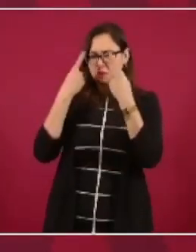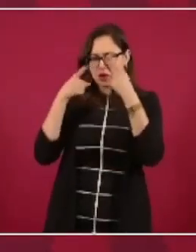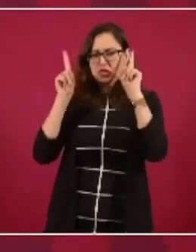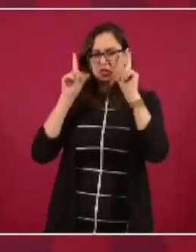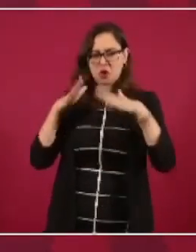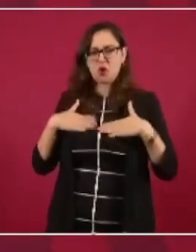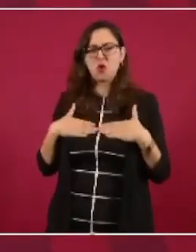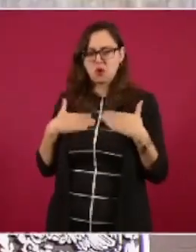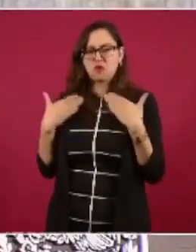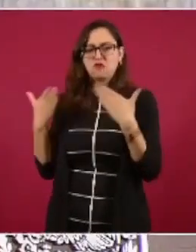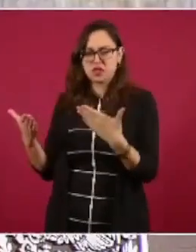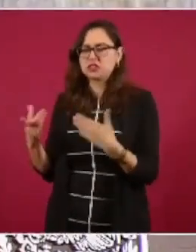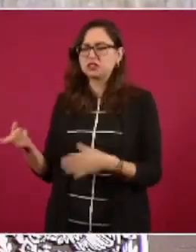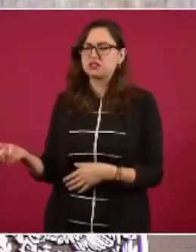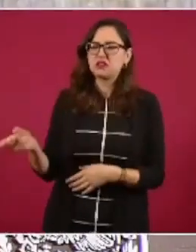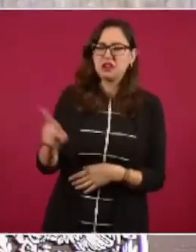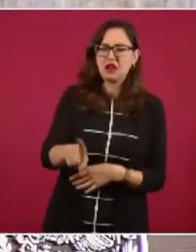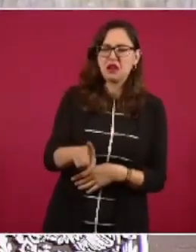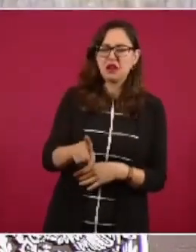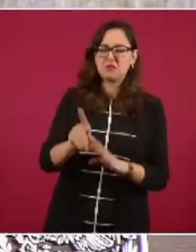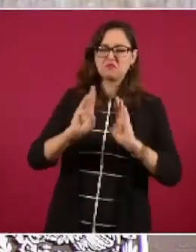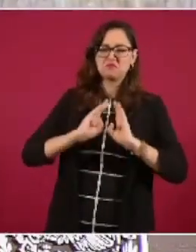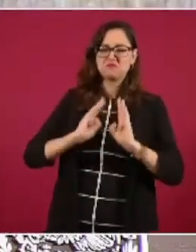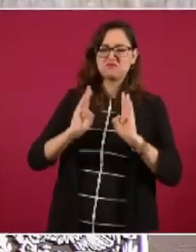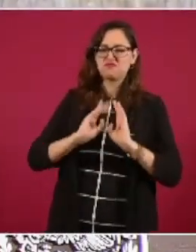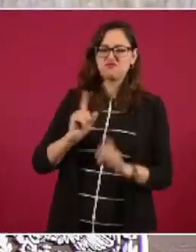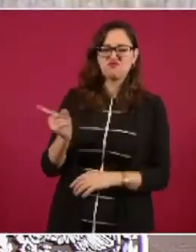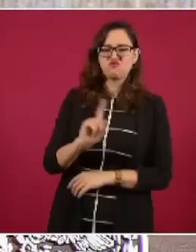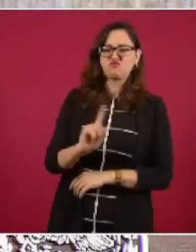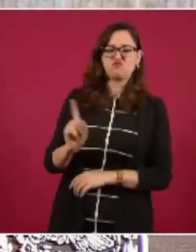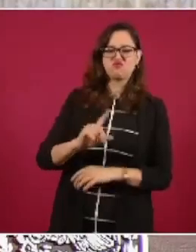tenían confianza al ejército,